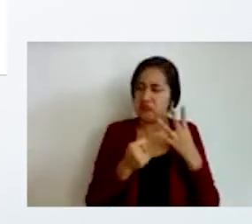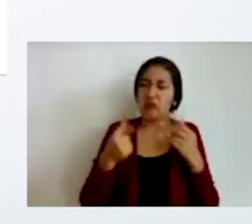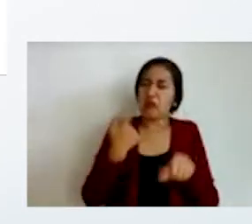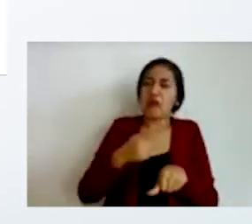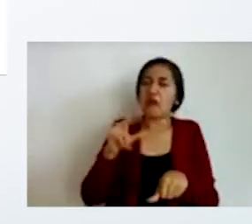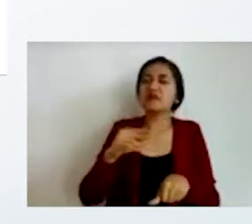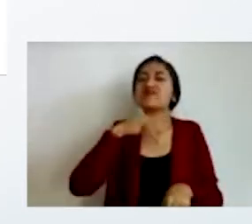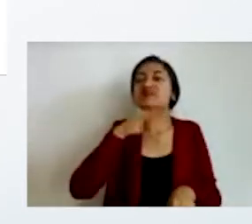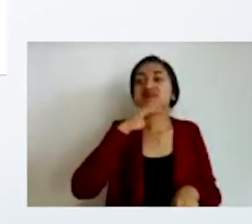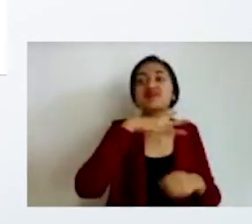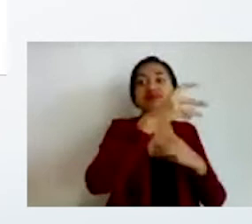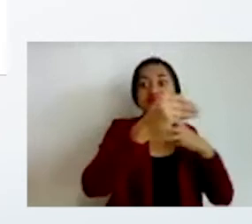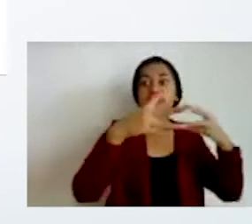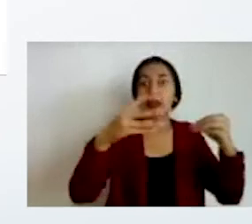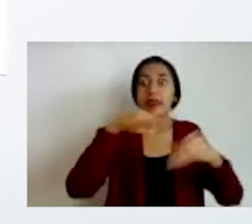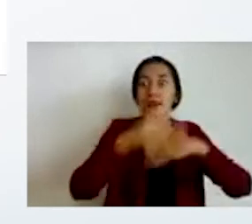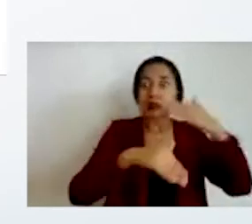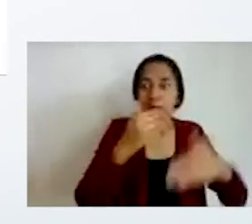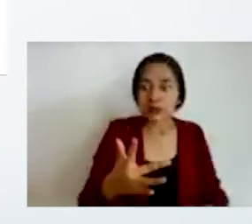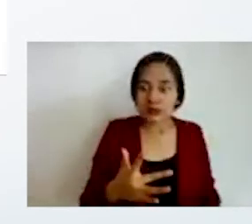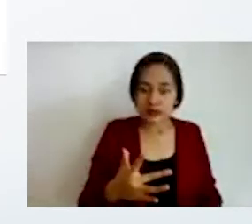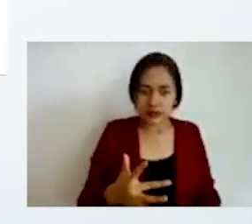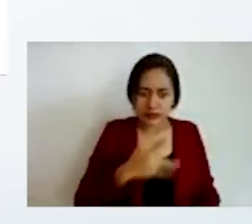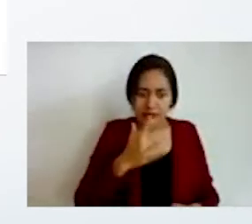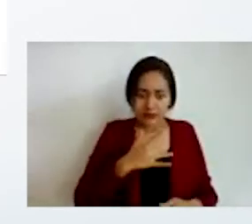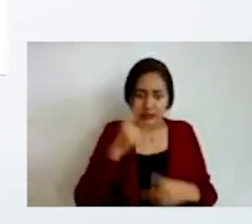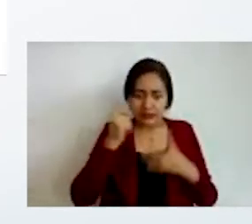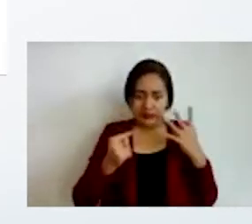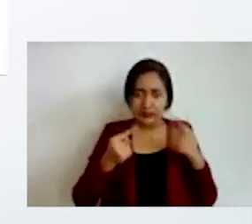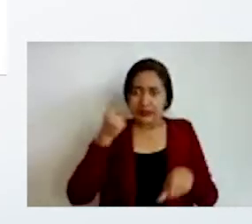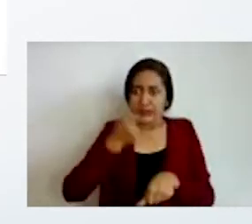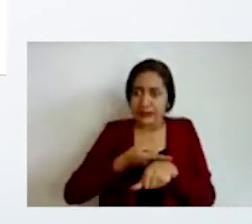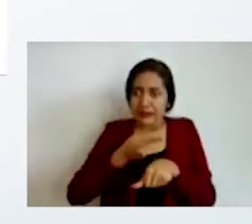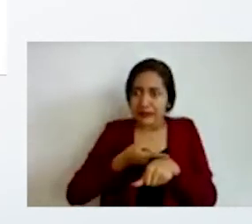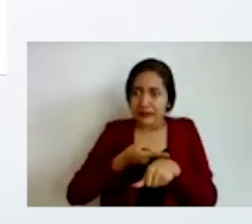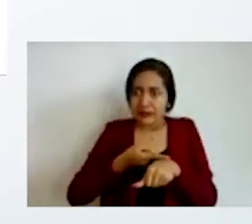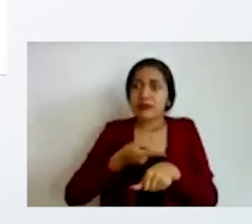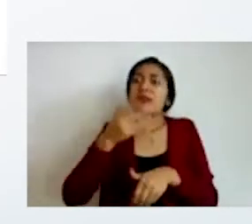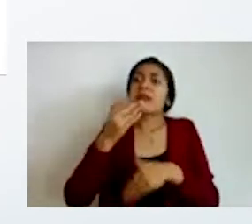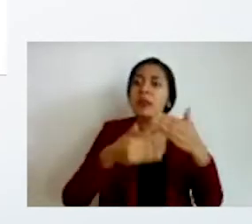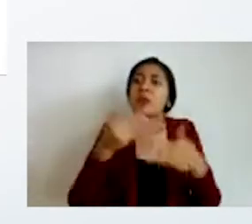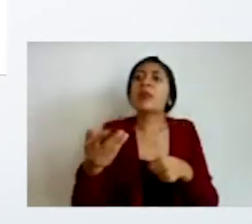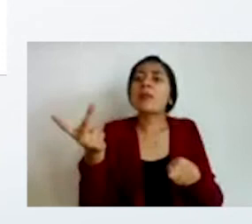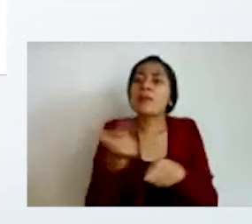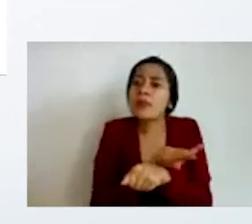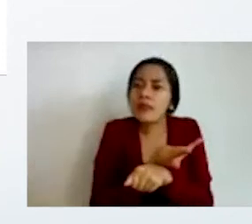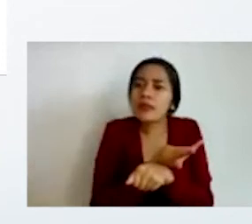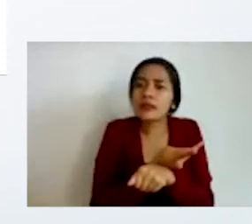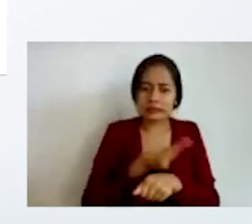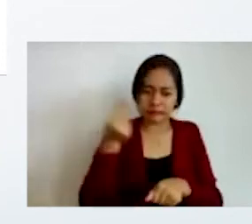de enfermedad. Y luego, ya enfermos, cuáles son las manifestaciones clínicas que tienen y si pueden